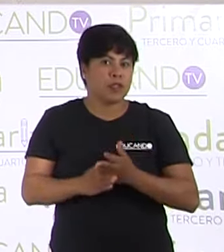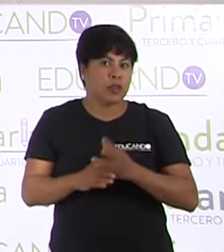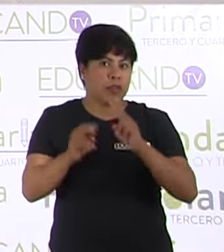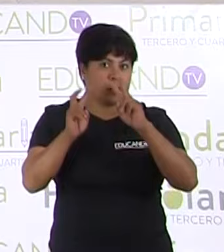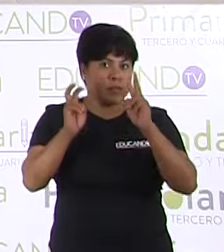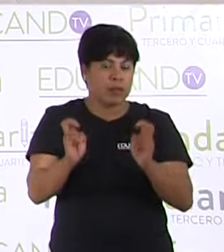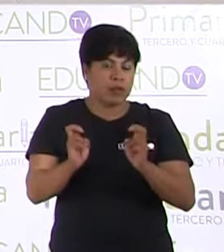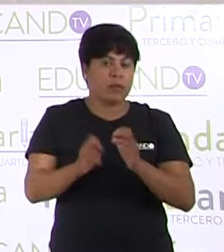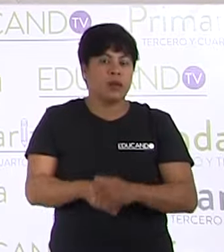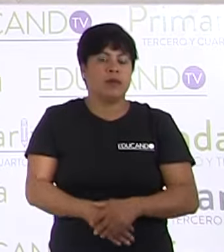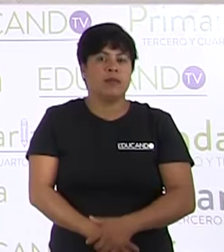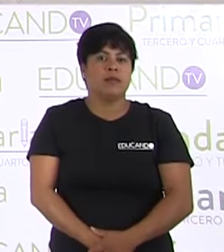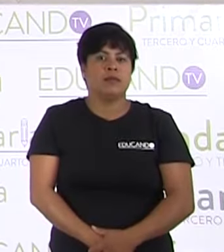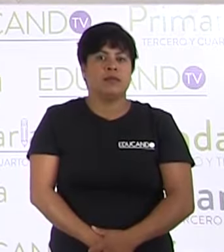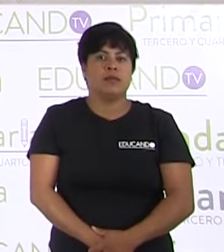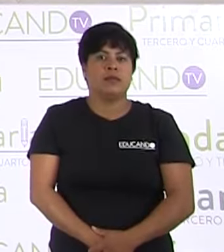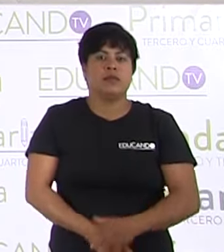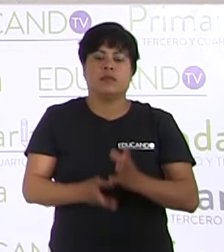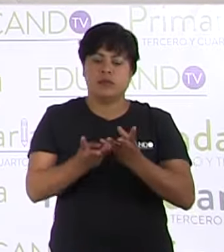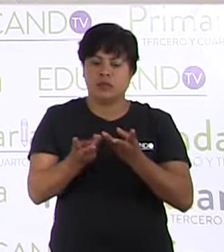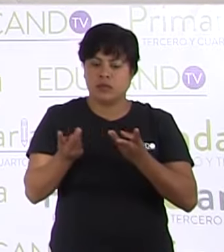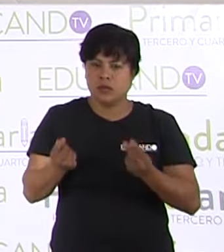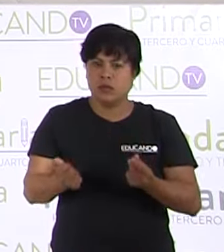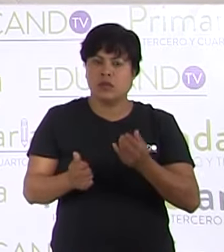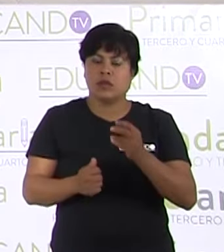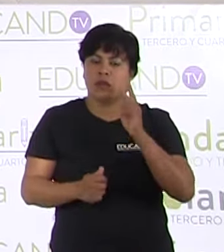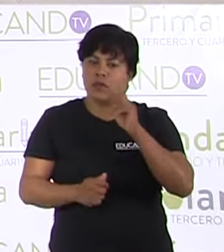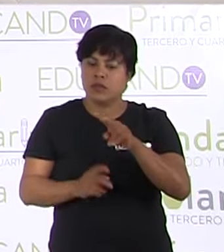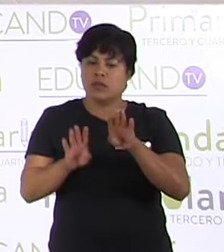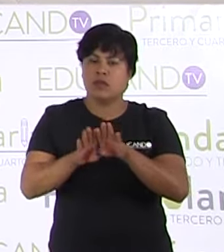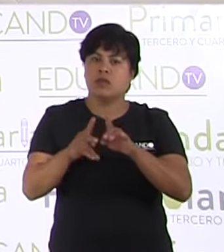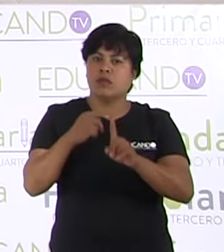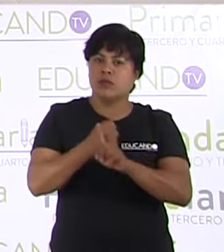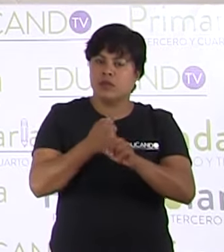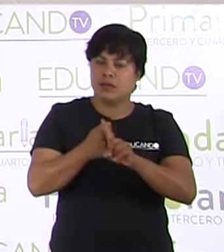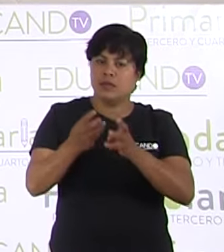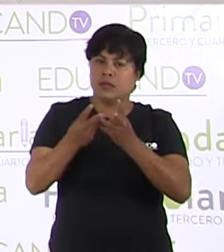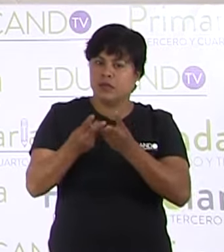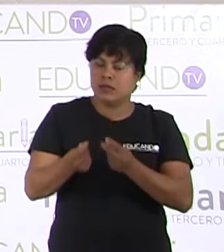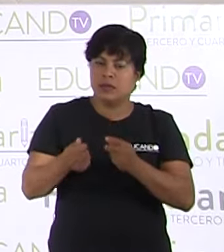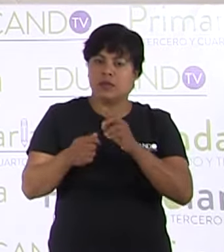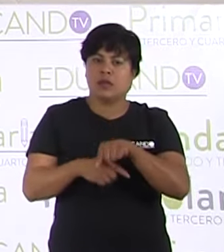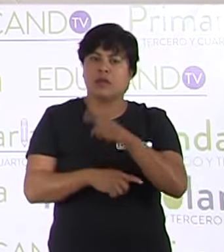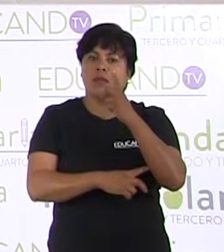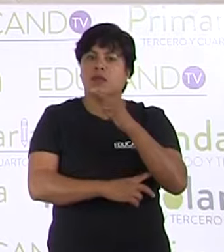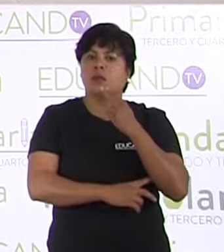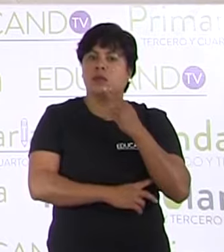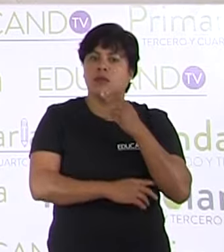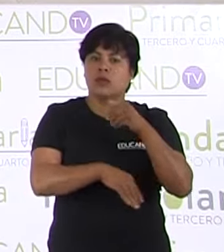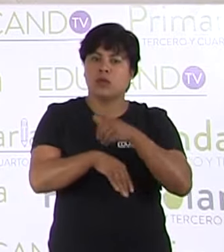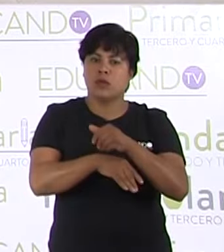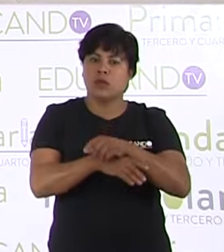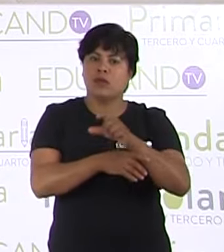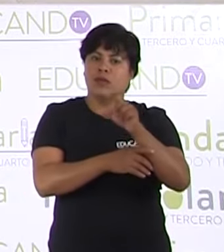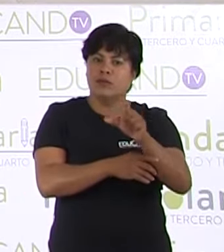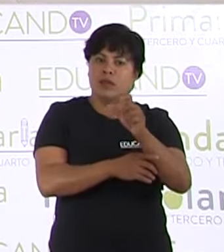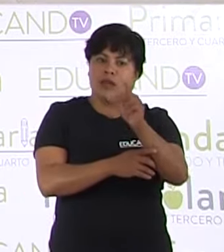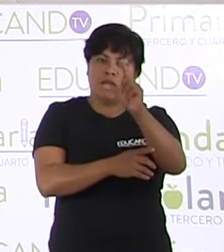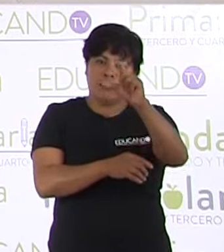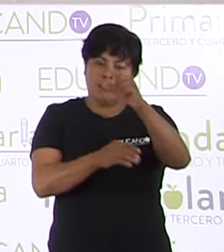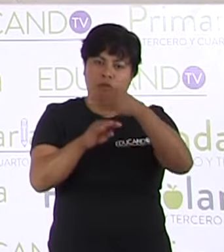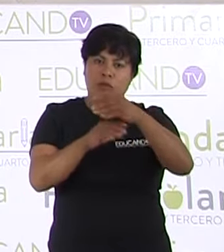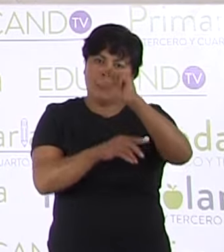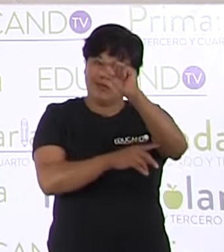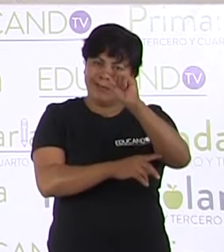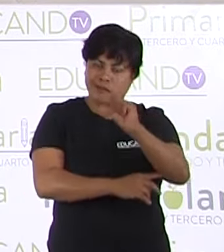de hoy es la resolución y planteamiento de problemas que impliquen el uso de números enteros fraccionarios y decimales